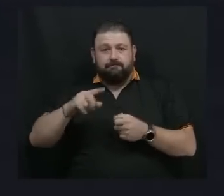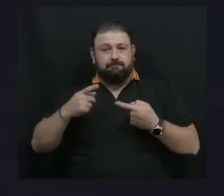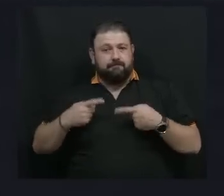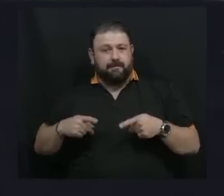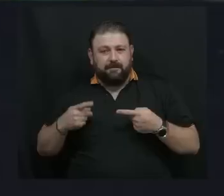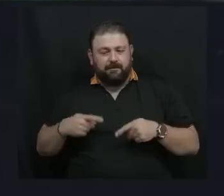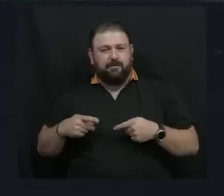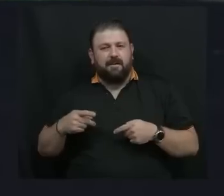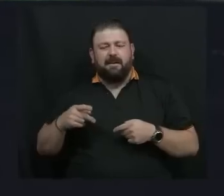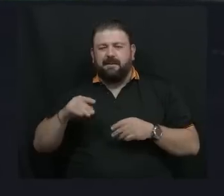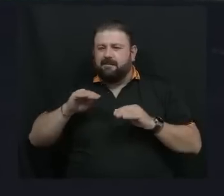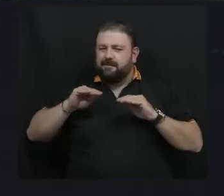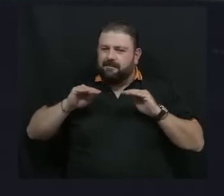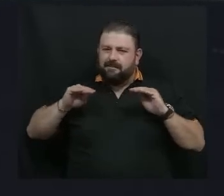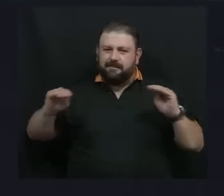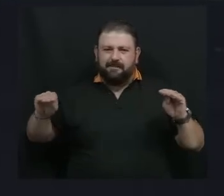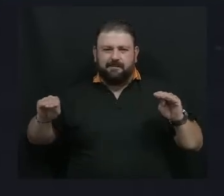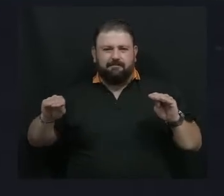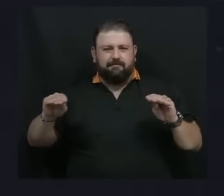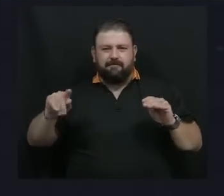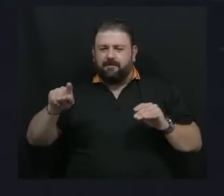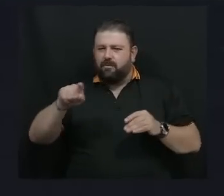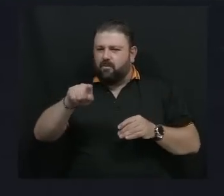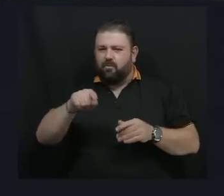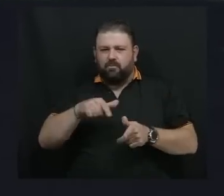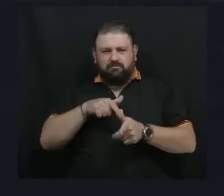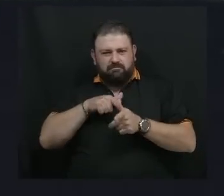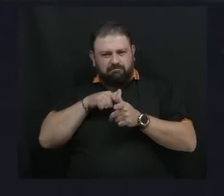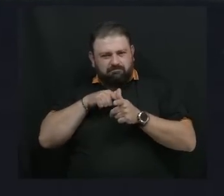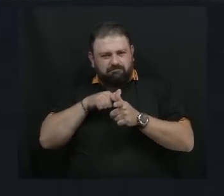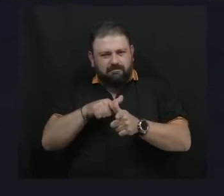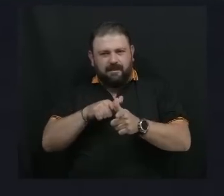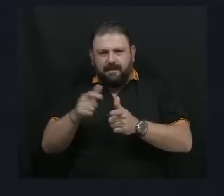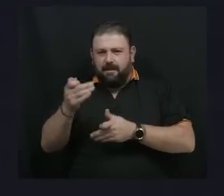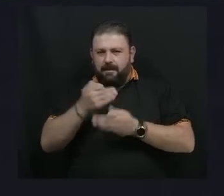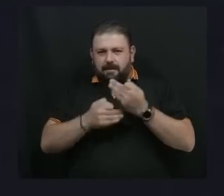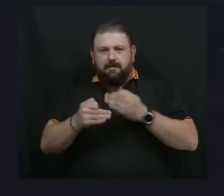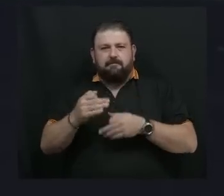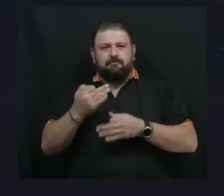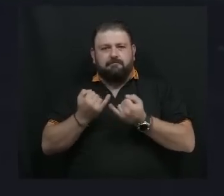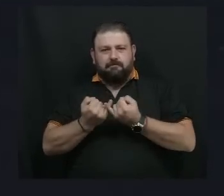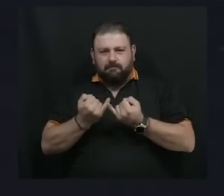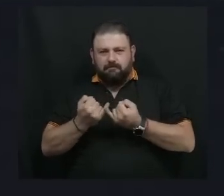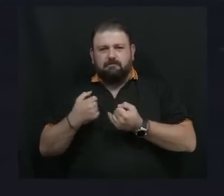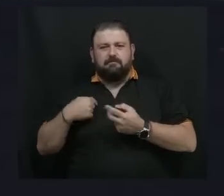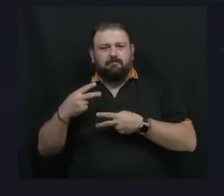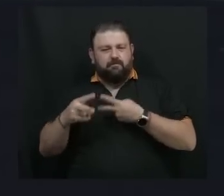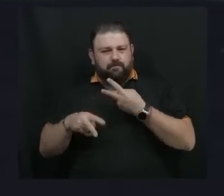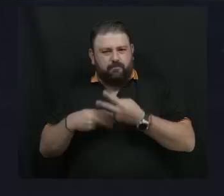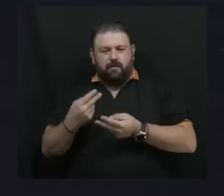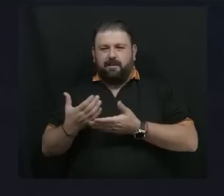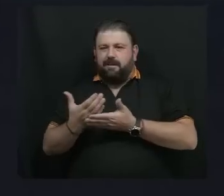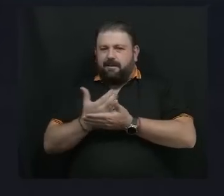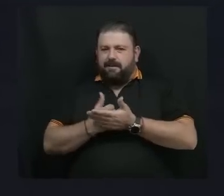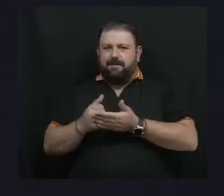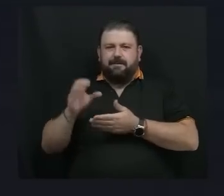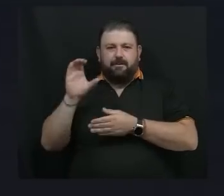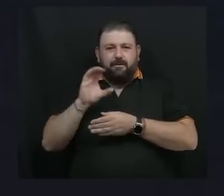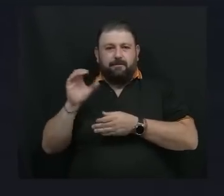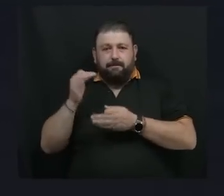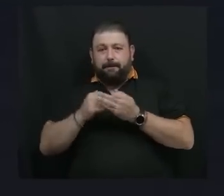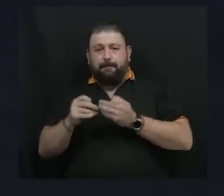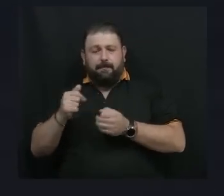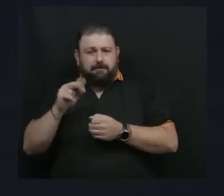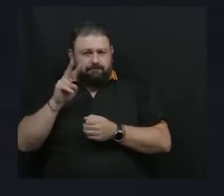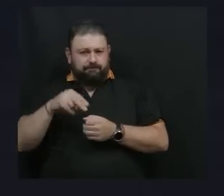que olvídate de que los demás te aprueben. Yo decía, fijo que cuando me gane en Colombia 5 millones de pesos es un buen